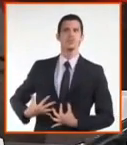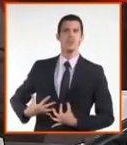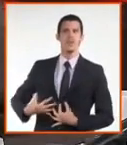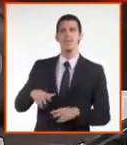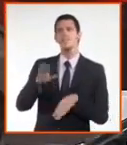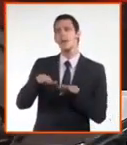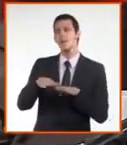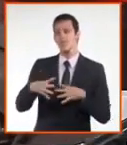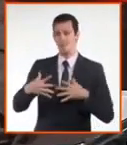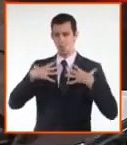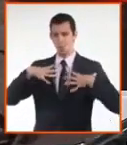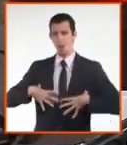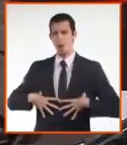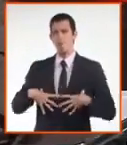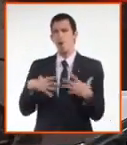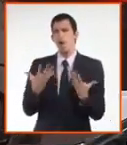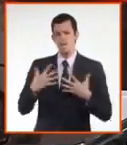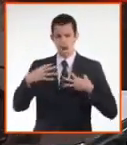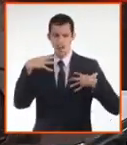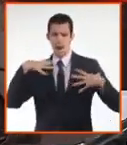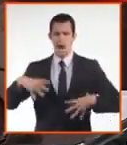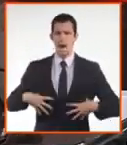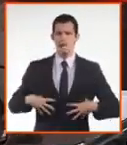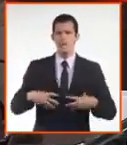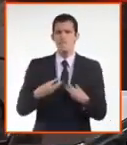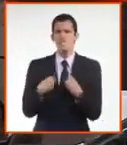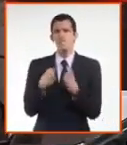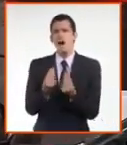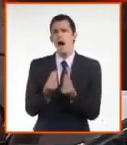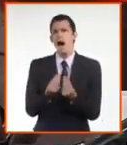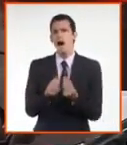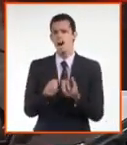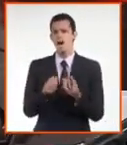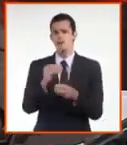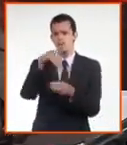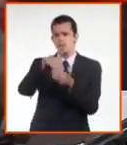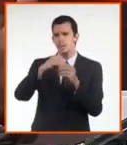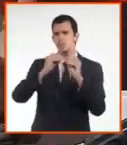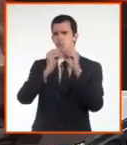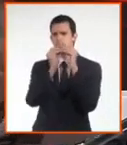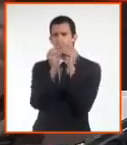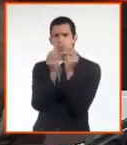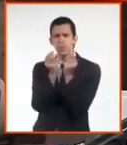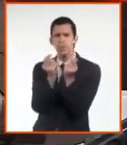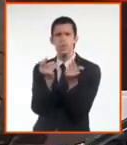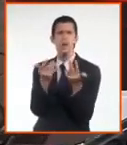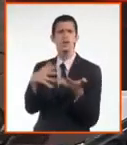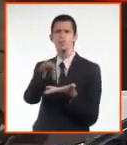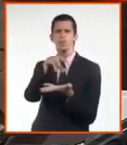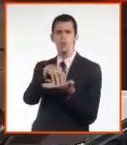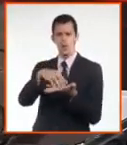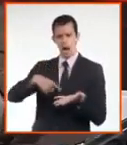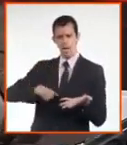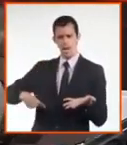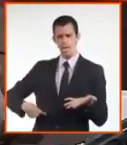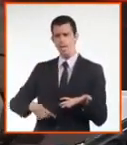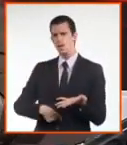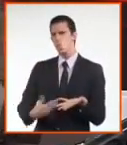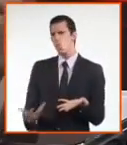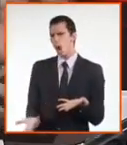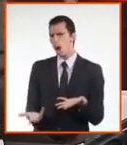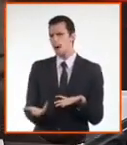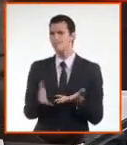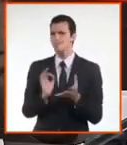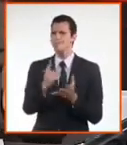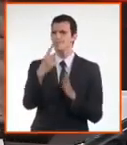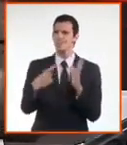por eso a veces nuestra población un poco dice yo siento que el paracetamol que hacen los compañeros de marilyn